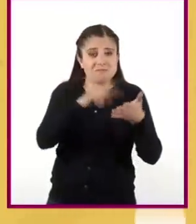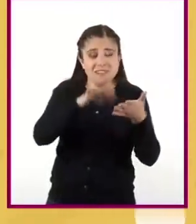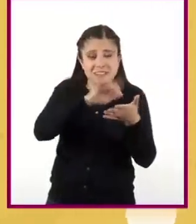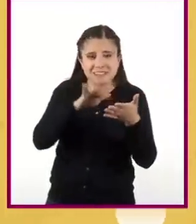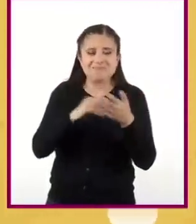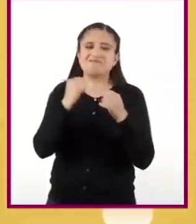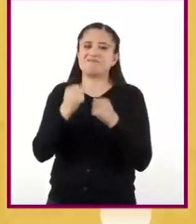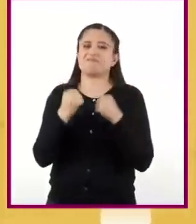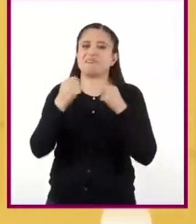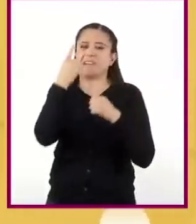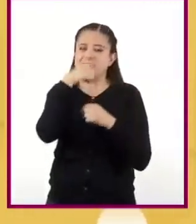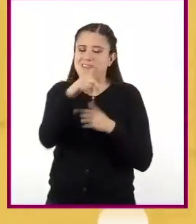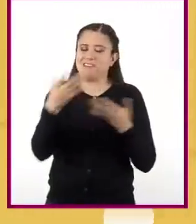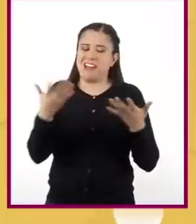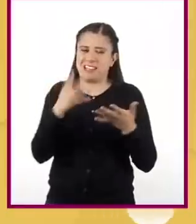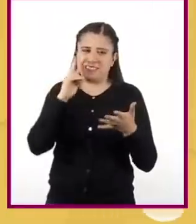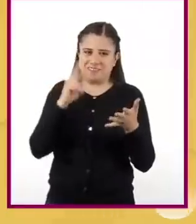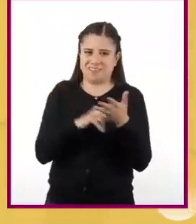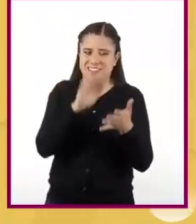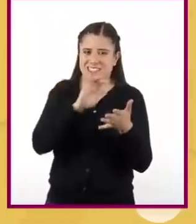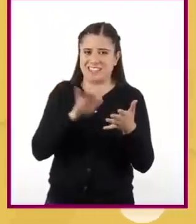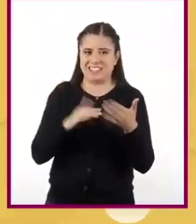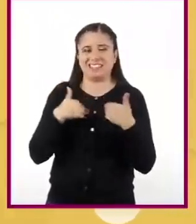estudio de estos temas.